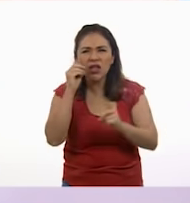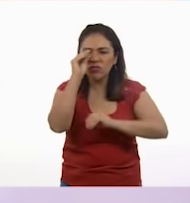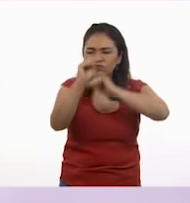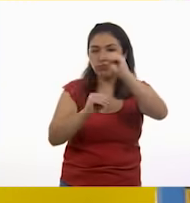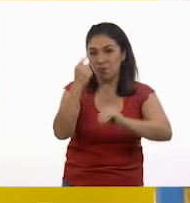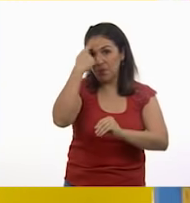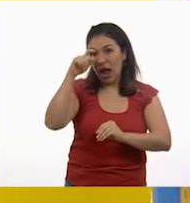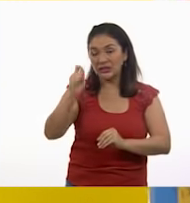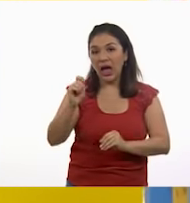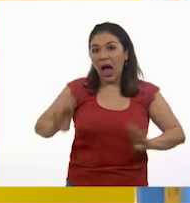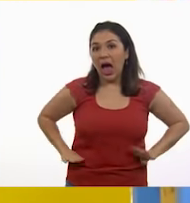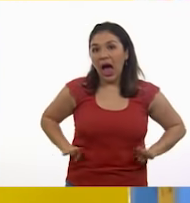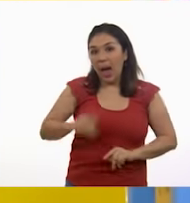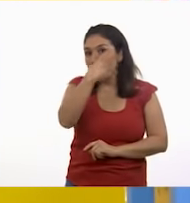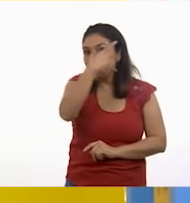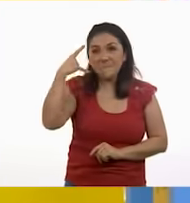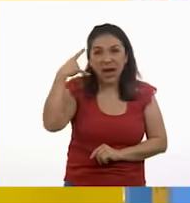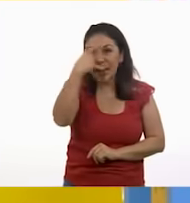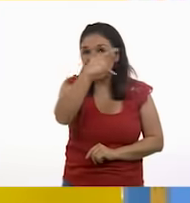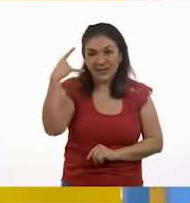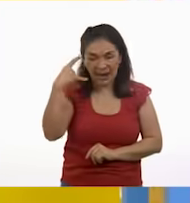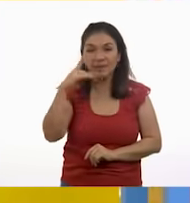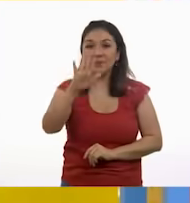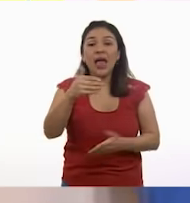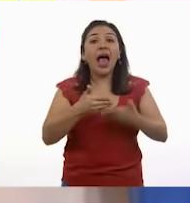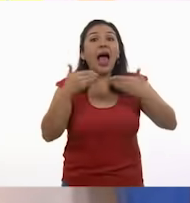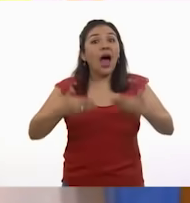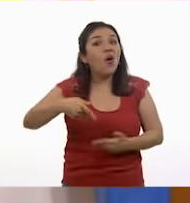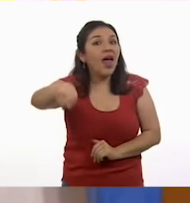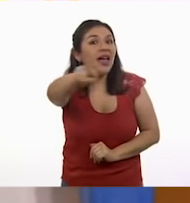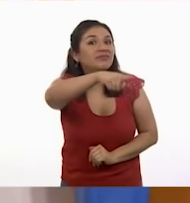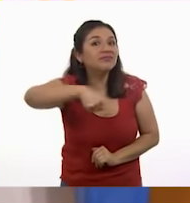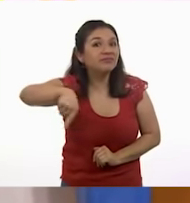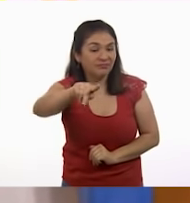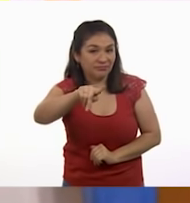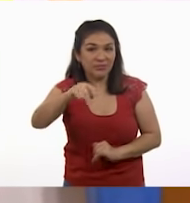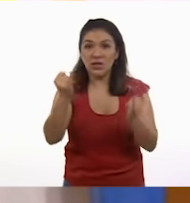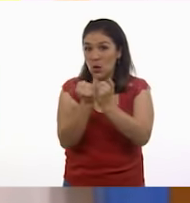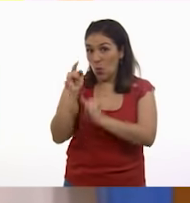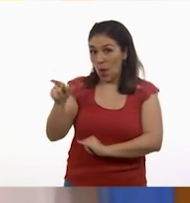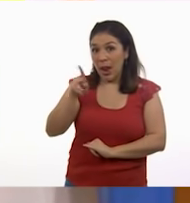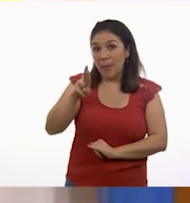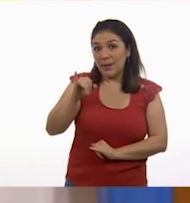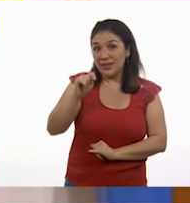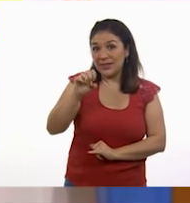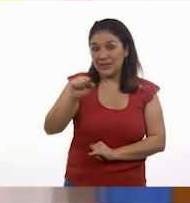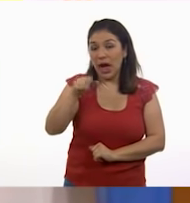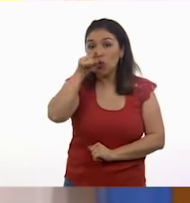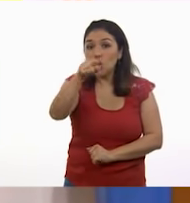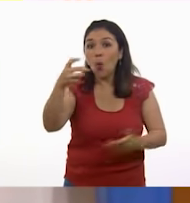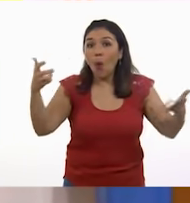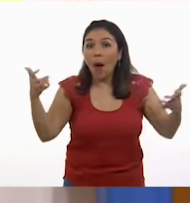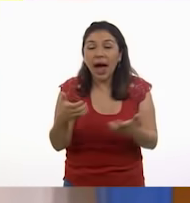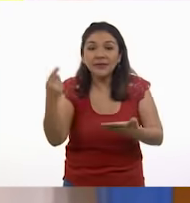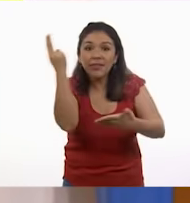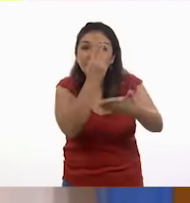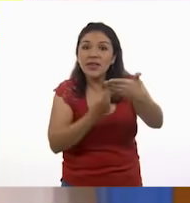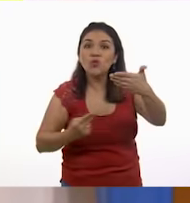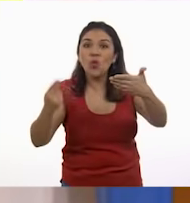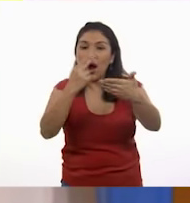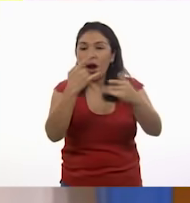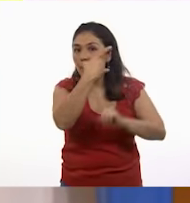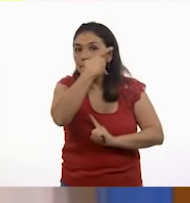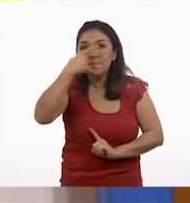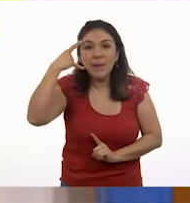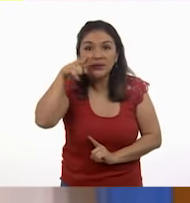africanas y ahora le voy a poner un reto a ustedes y también a brisa vamos a dibujar una máscara